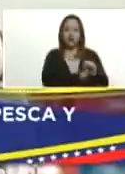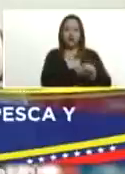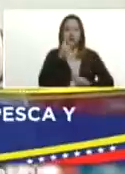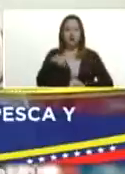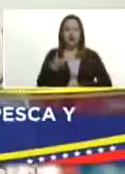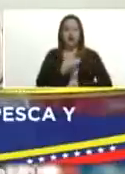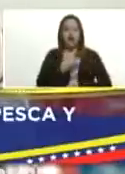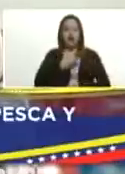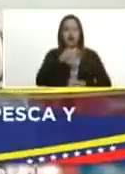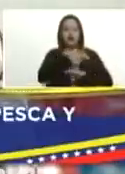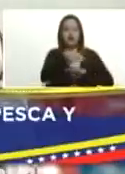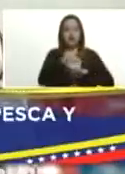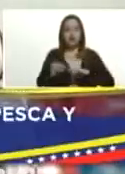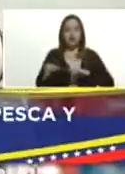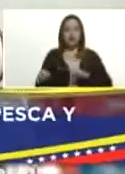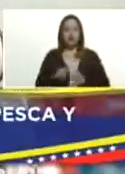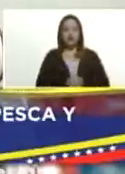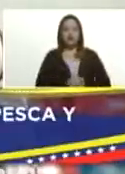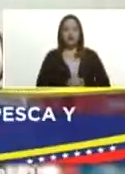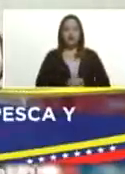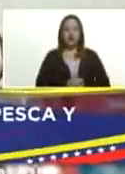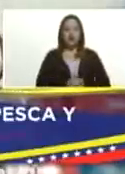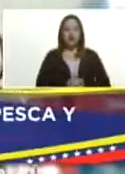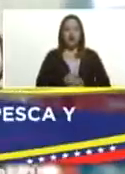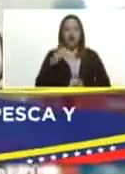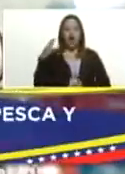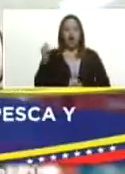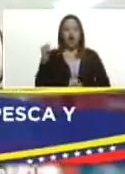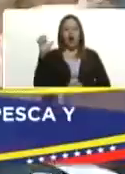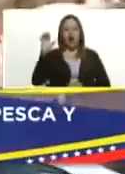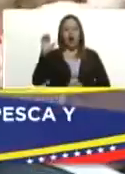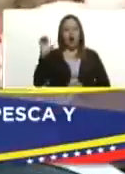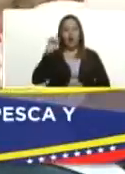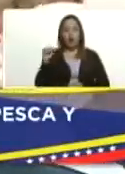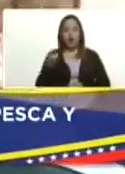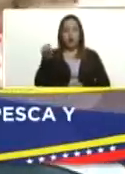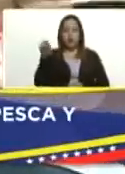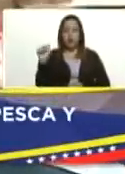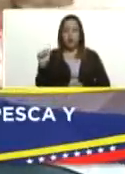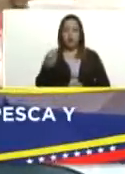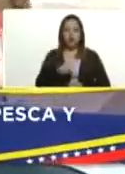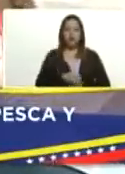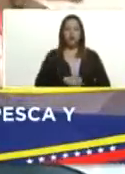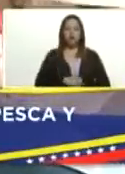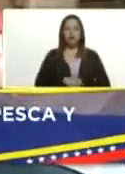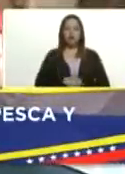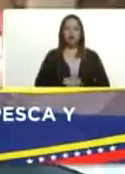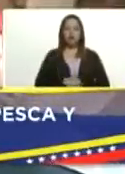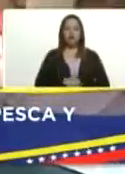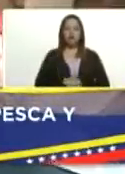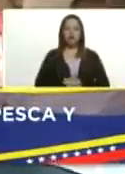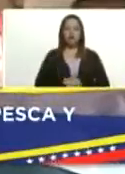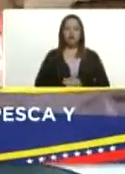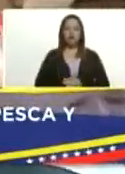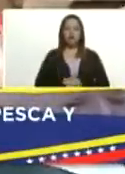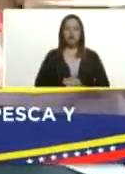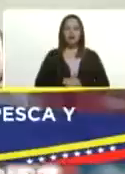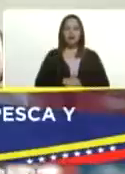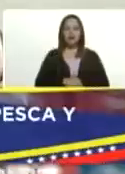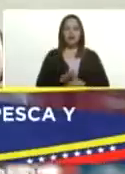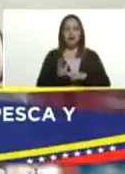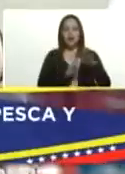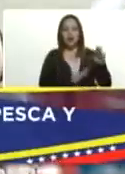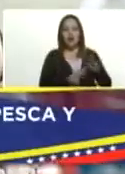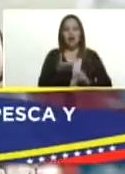del municipio Cruz Salmerón Acosta, Araya, Daniel Ruiz, la alcaldesa